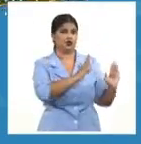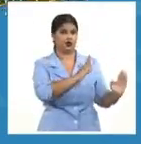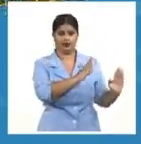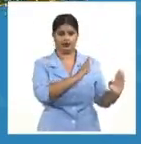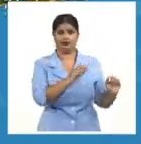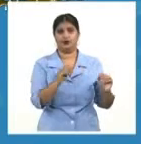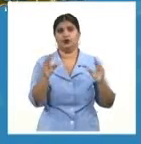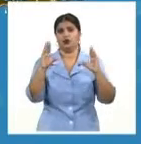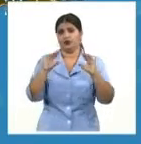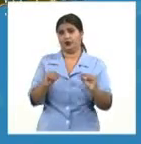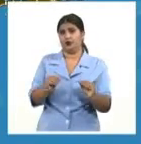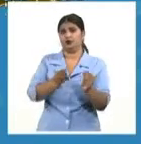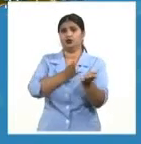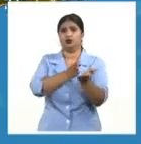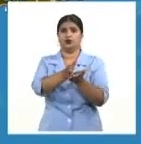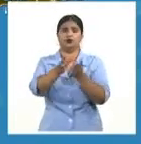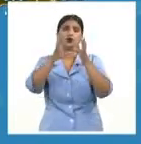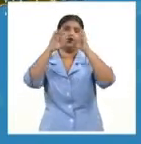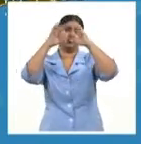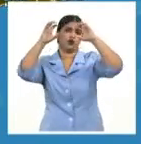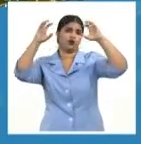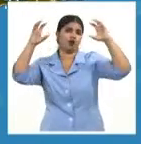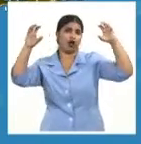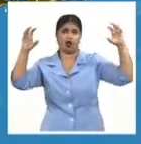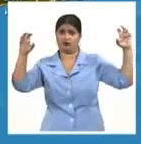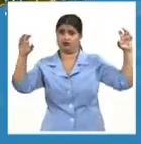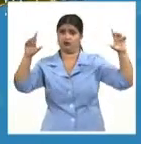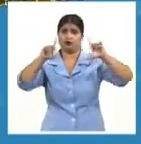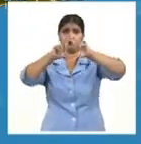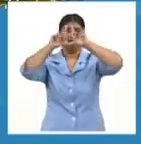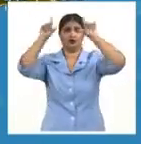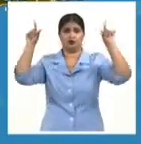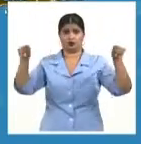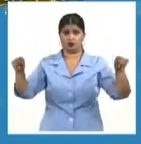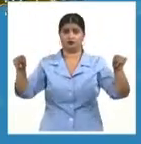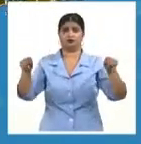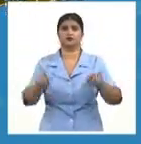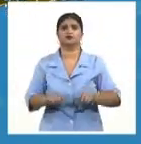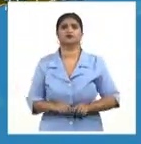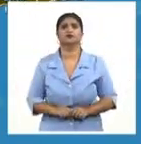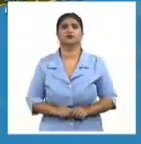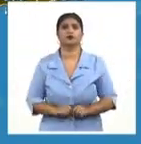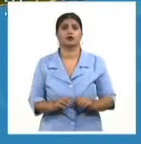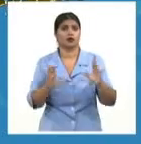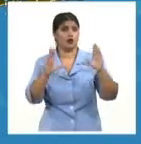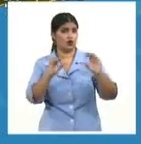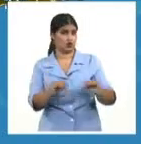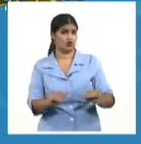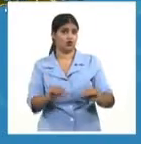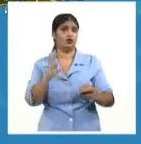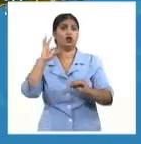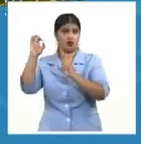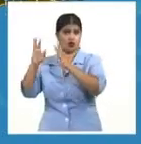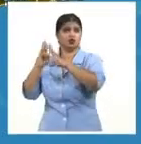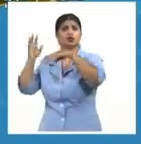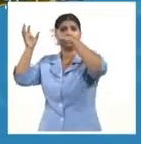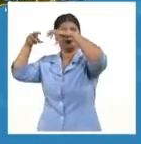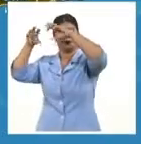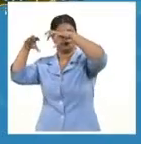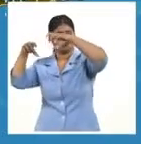los nublados parciales en gran parte de Cuba, todavía la posibilidad de algunas lluvias en el sur oriental, también en localidades del interior de la región